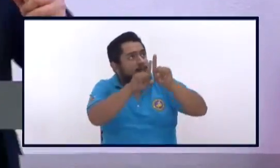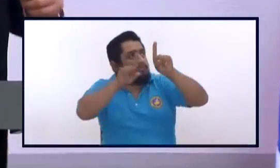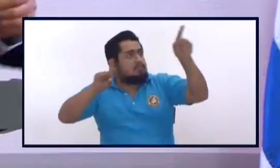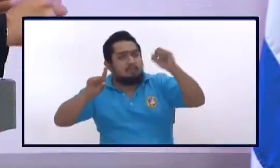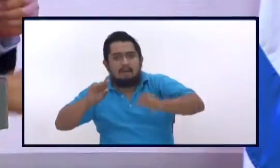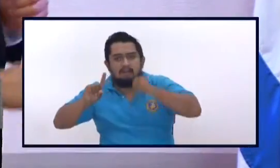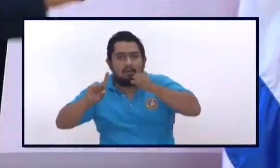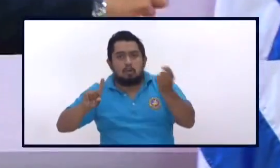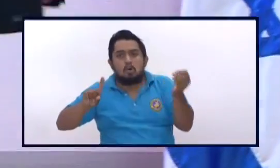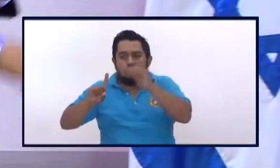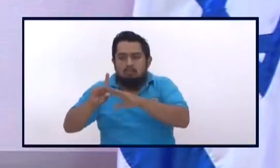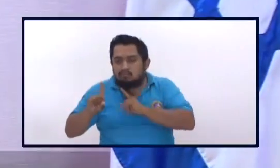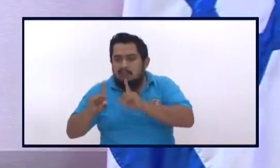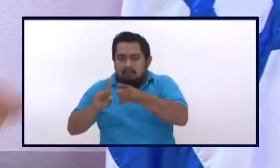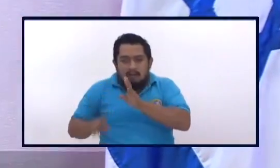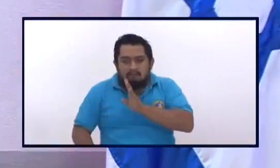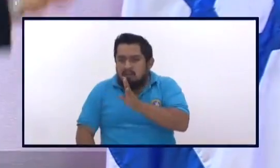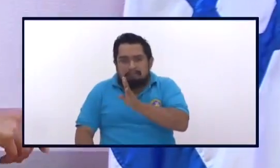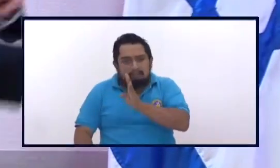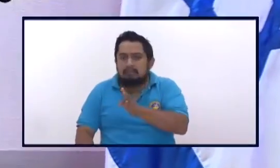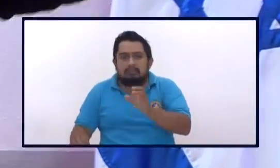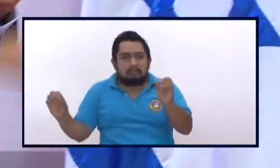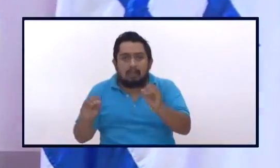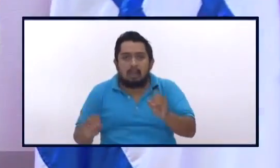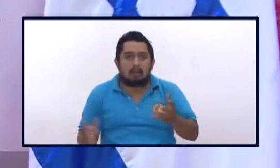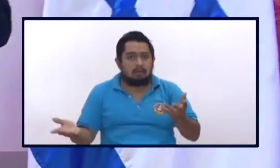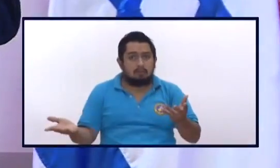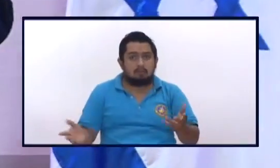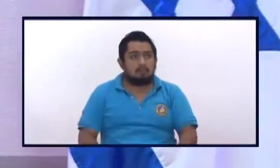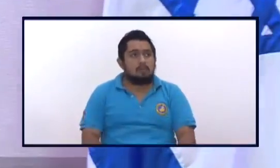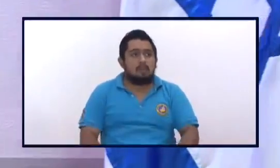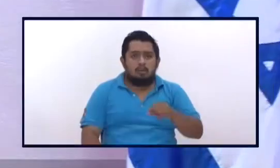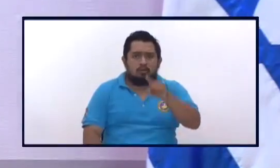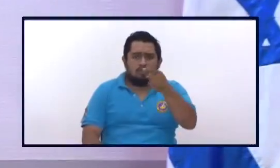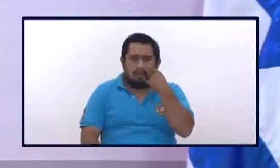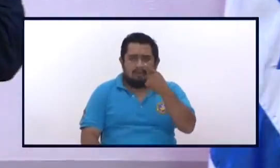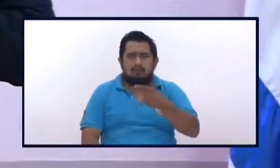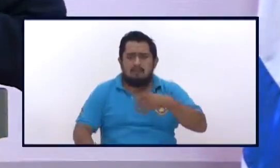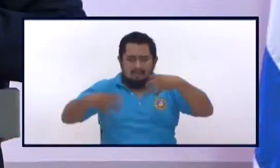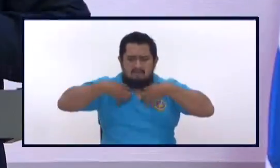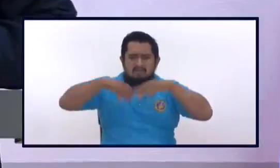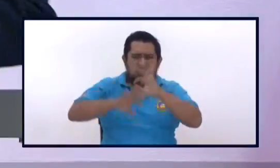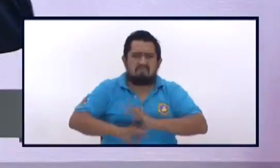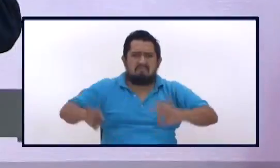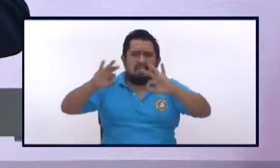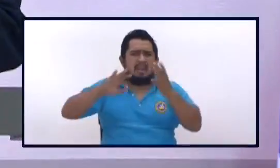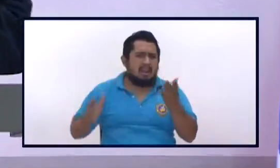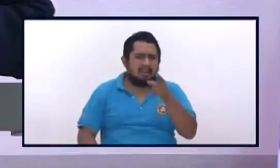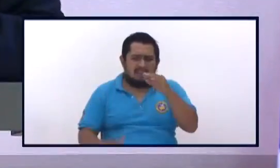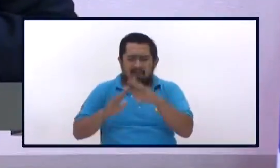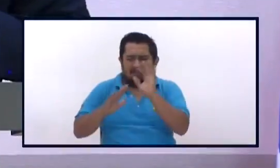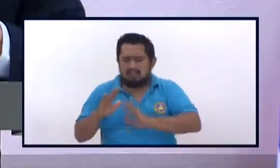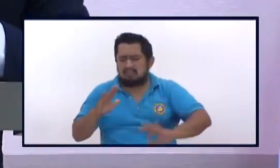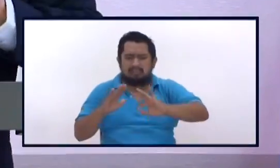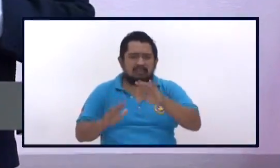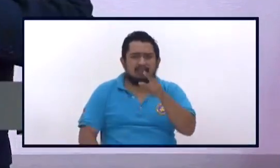y hoy que quieres arrancar nada arranca el que quiere encender nadie conecta y tienes una super vida un superministerio un súper hogar un súper